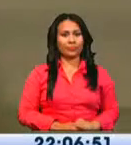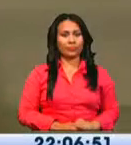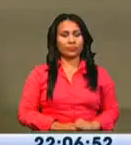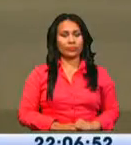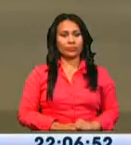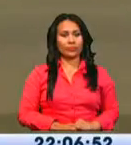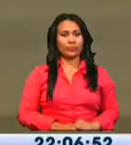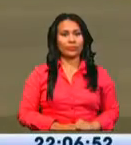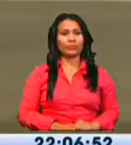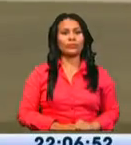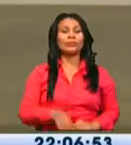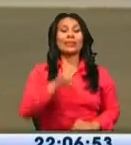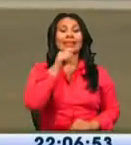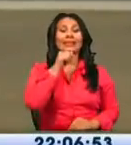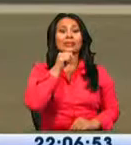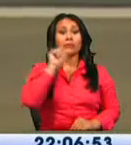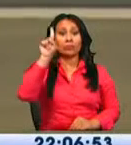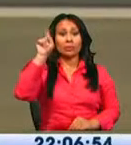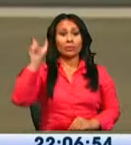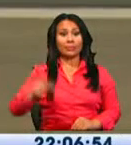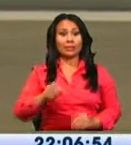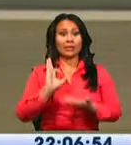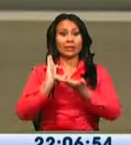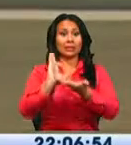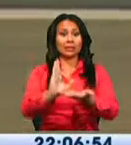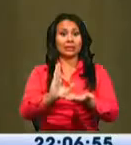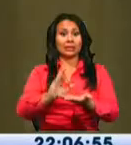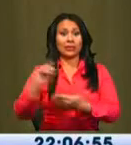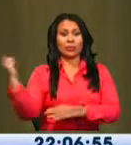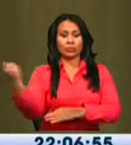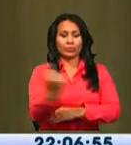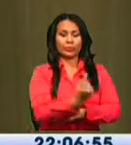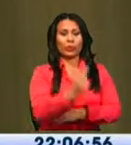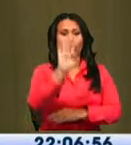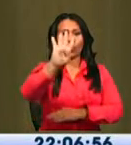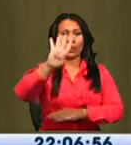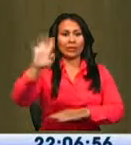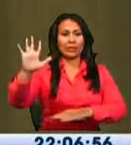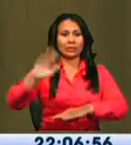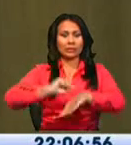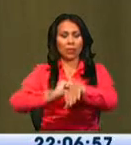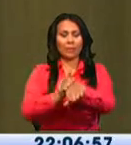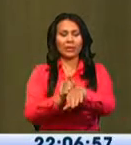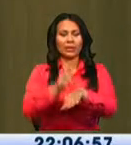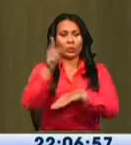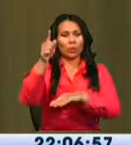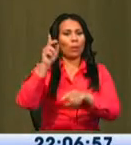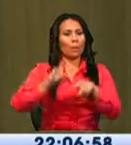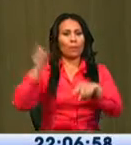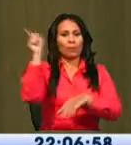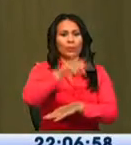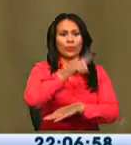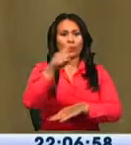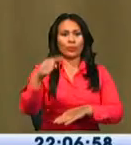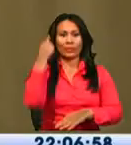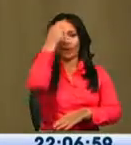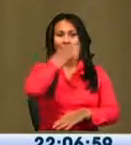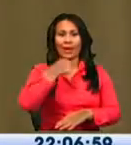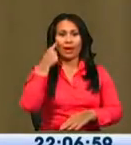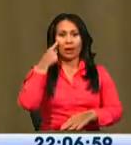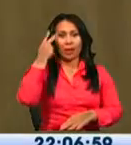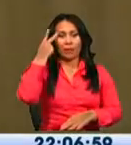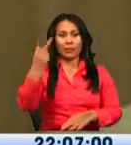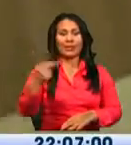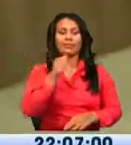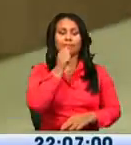Su intervención tomó cerca de 45 minutos porque en calidad de testigo protegido por la fiscalía, contó lo que